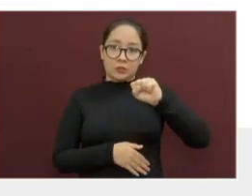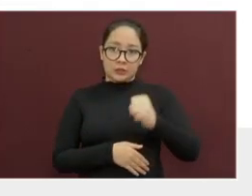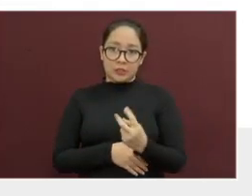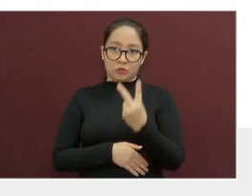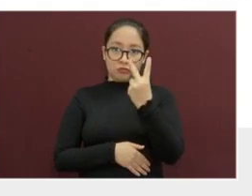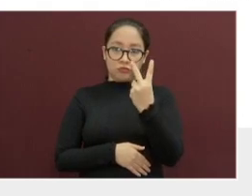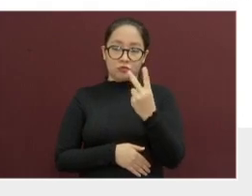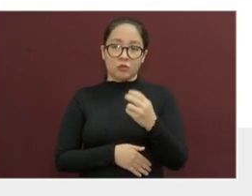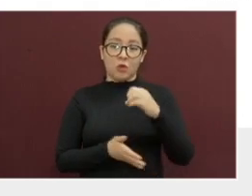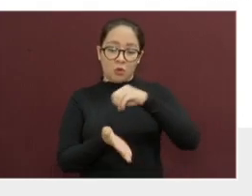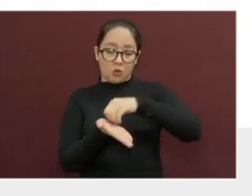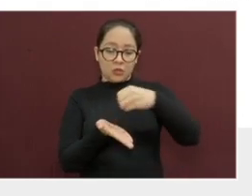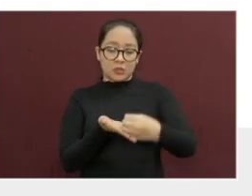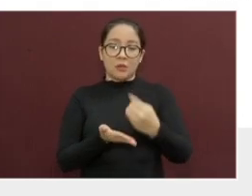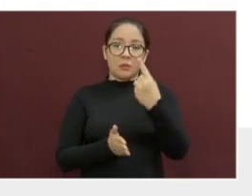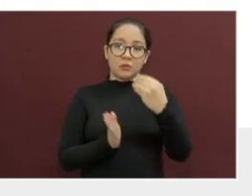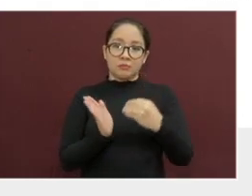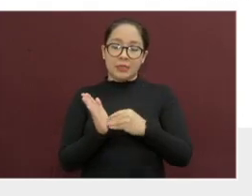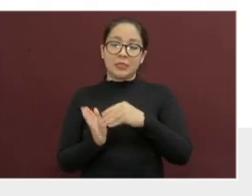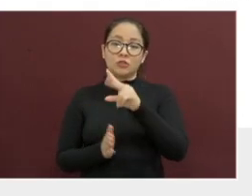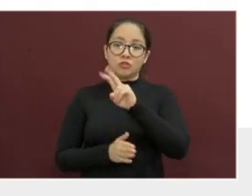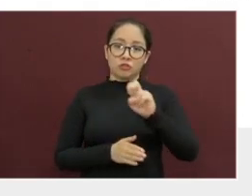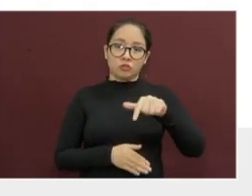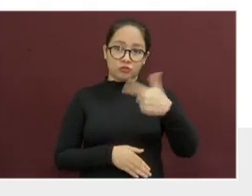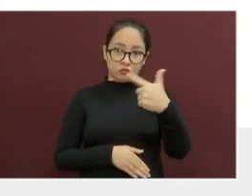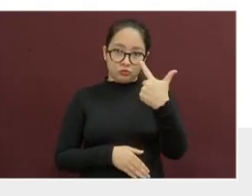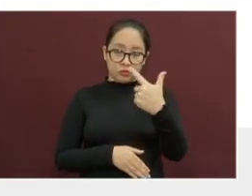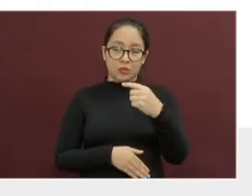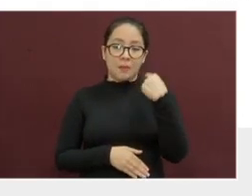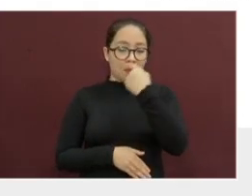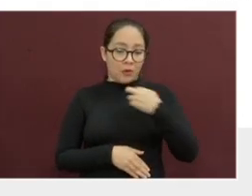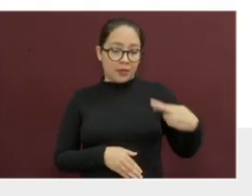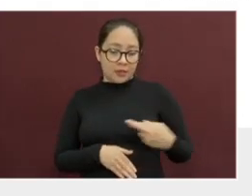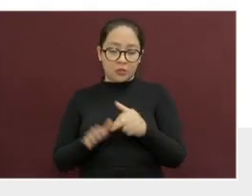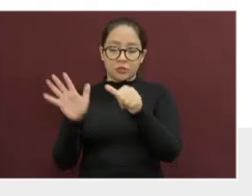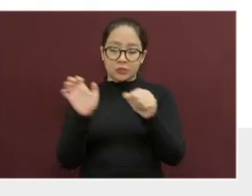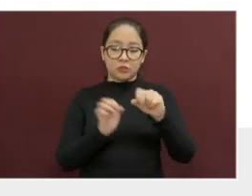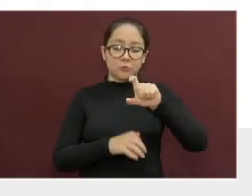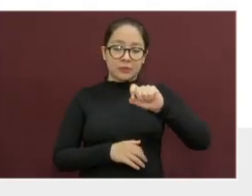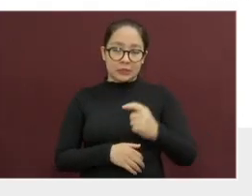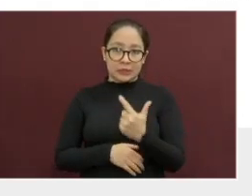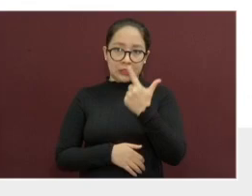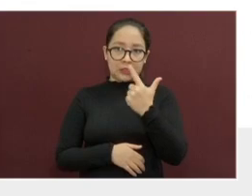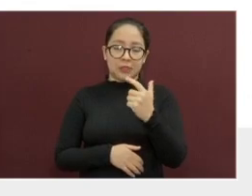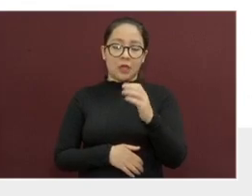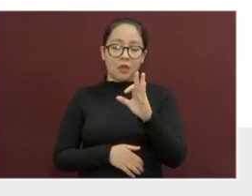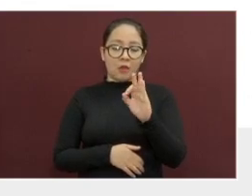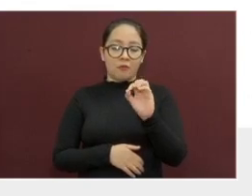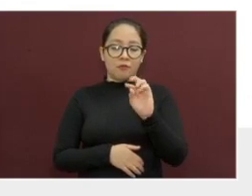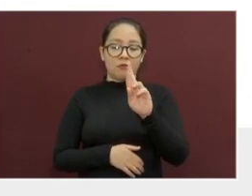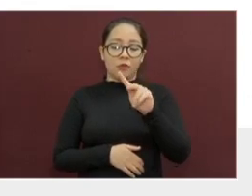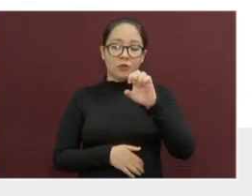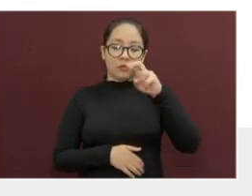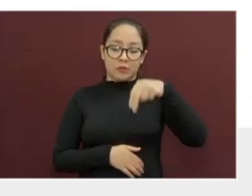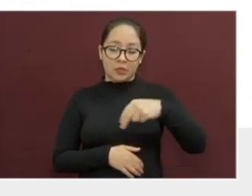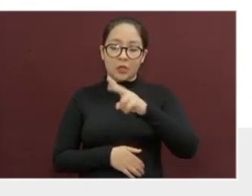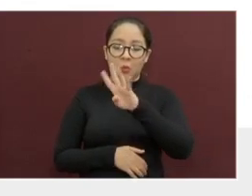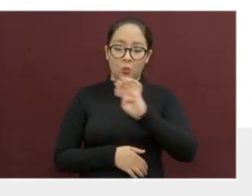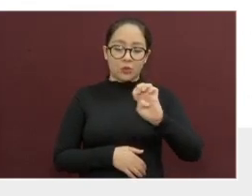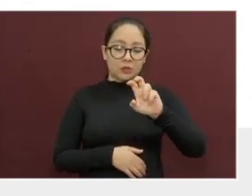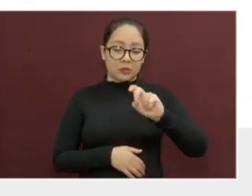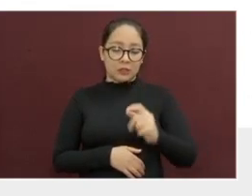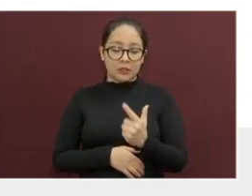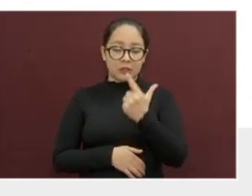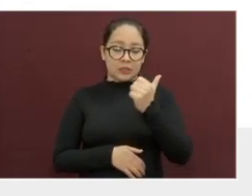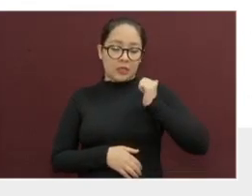orizaba mil 212 y boca del río 627 fortín con 437 y la